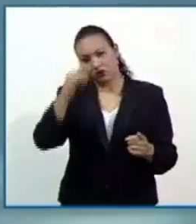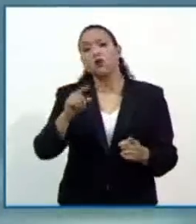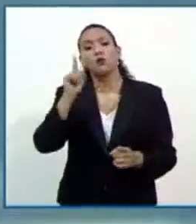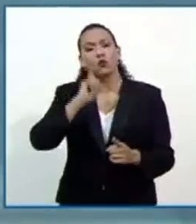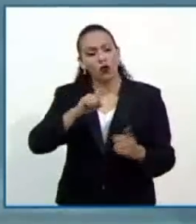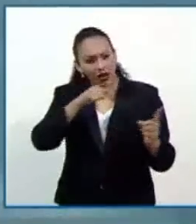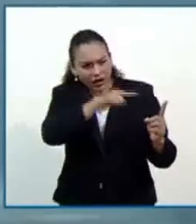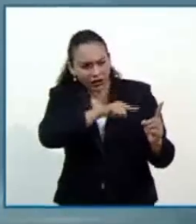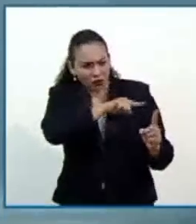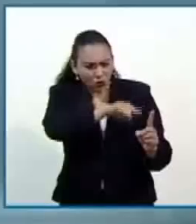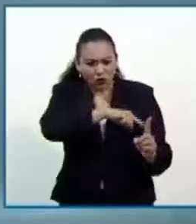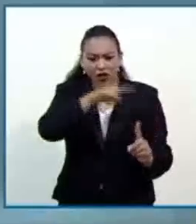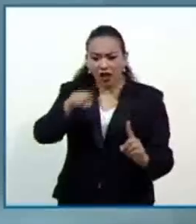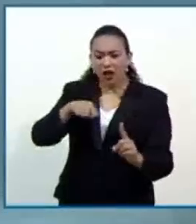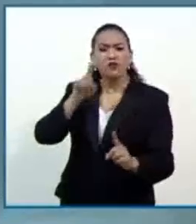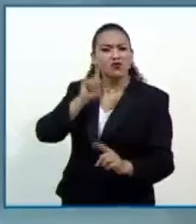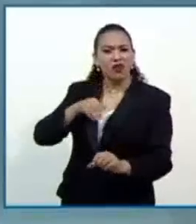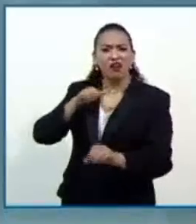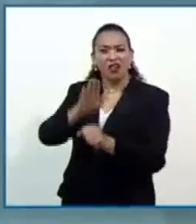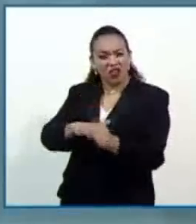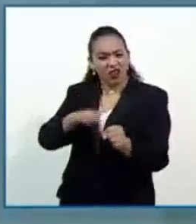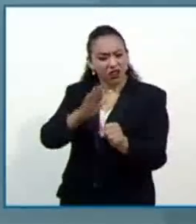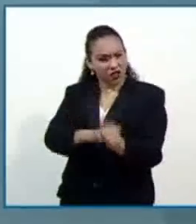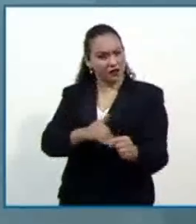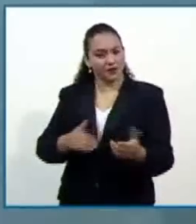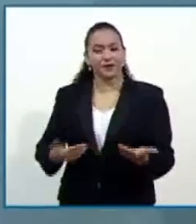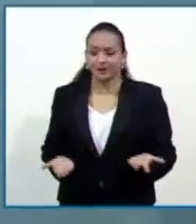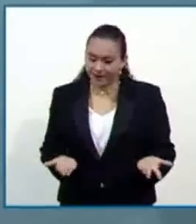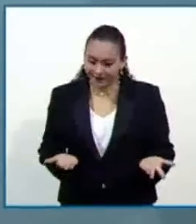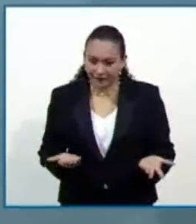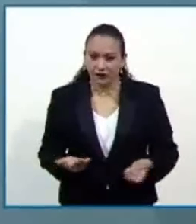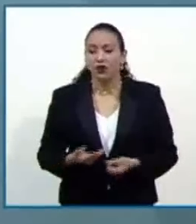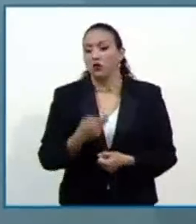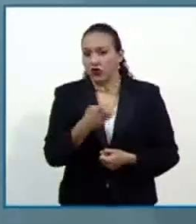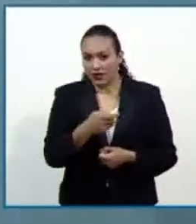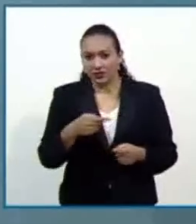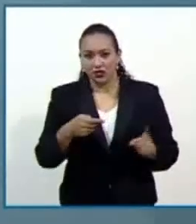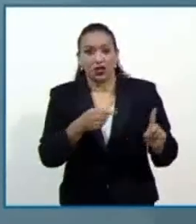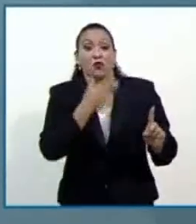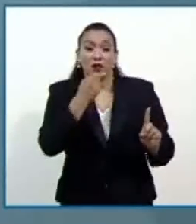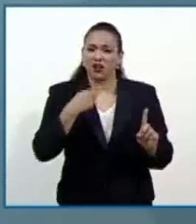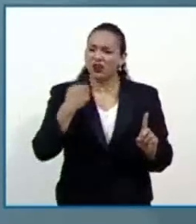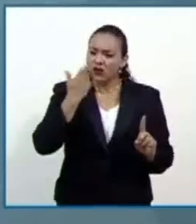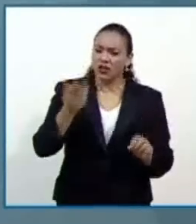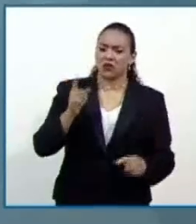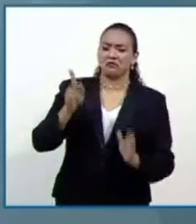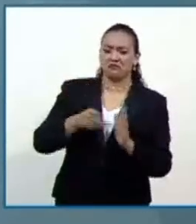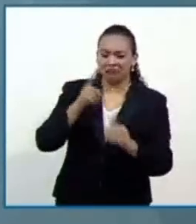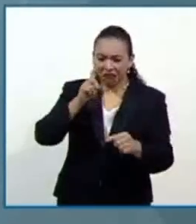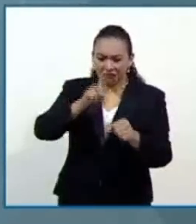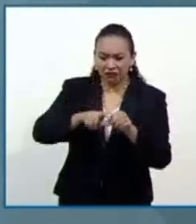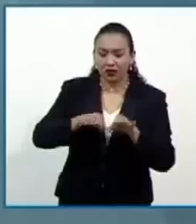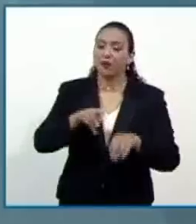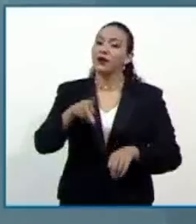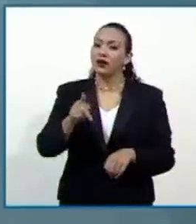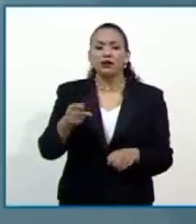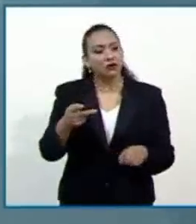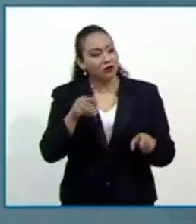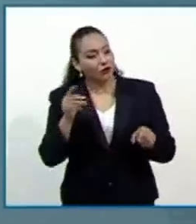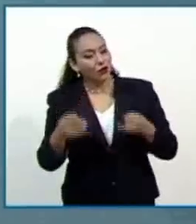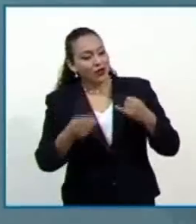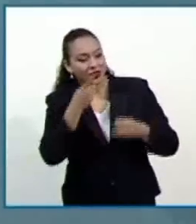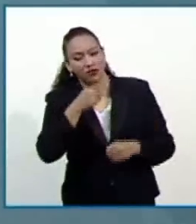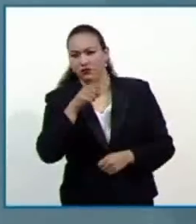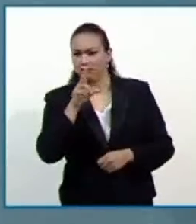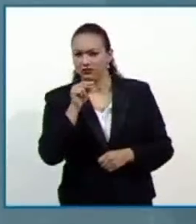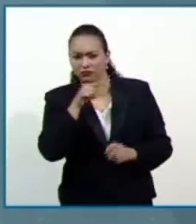Cuestionó la neutralidad de la norma y advirtió que impedía visualizar y atender la situación que enfrentan las víctimas de violencia por razones